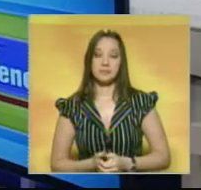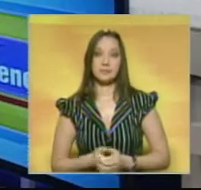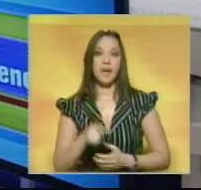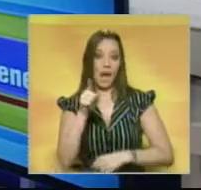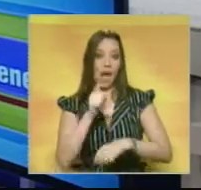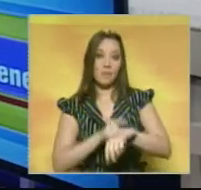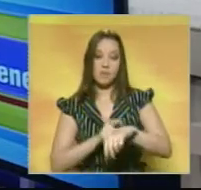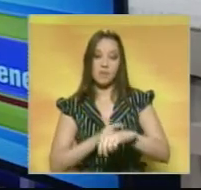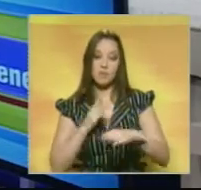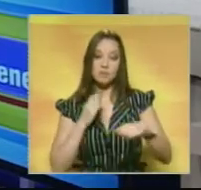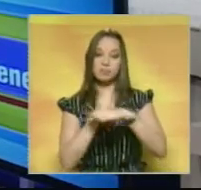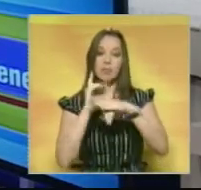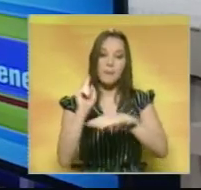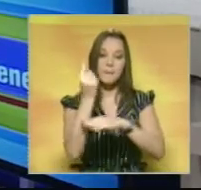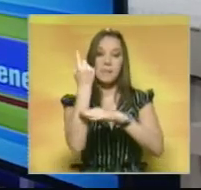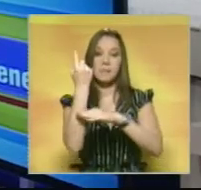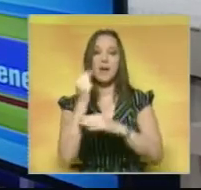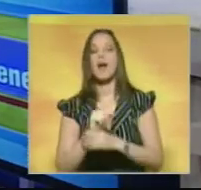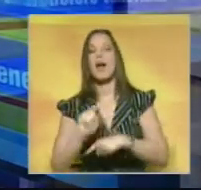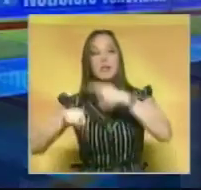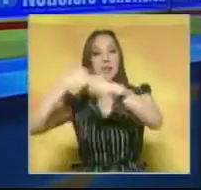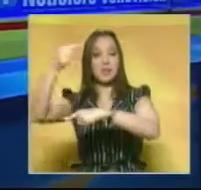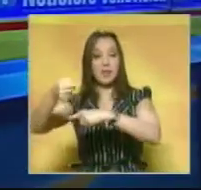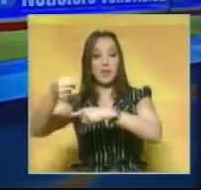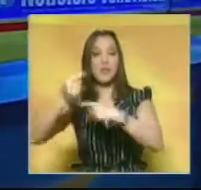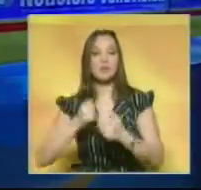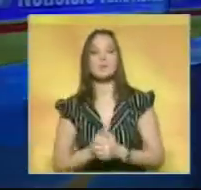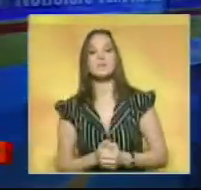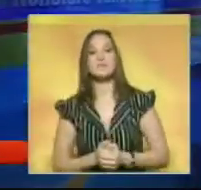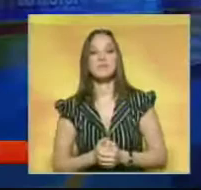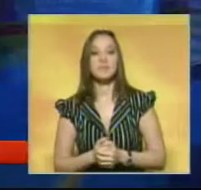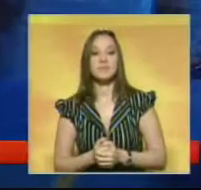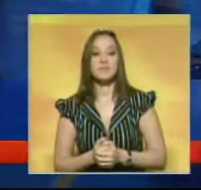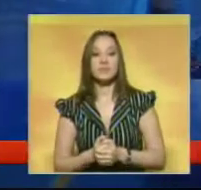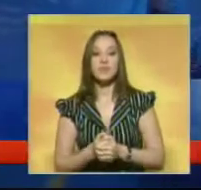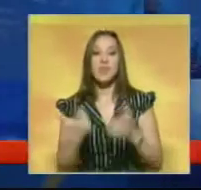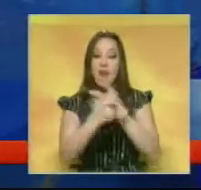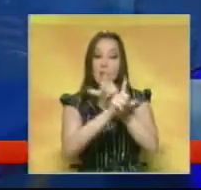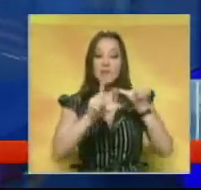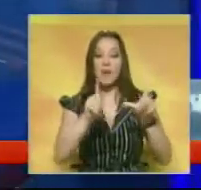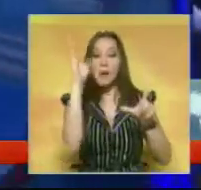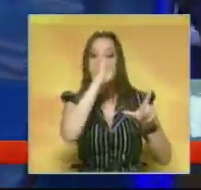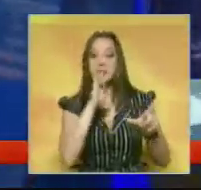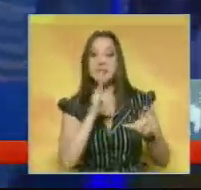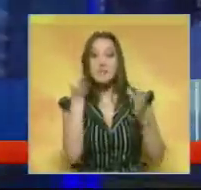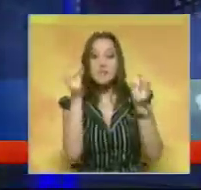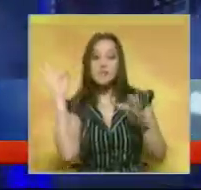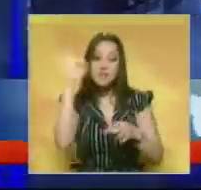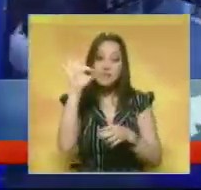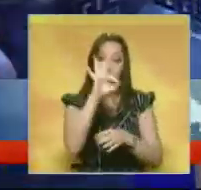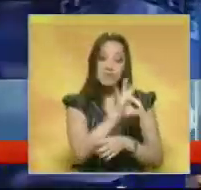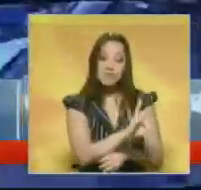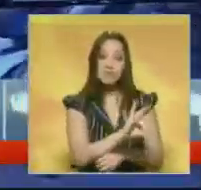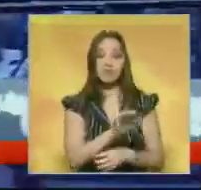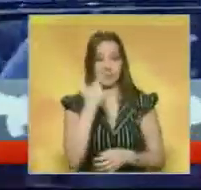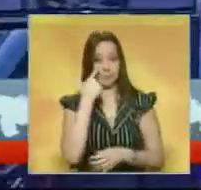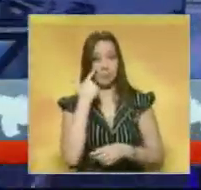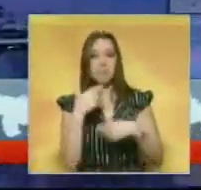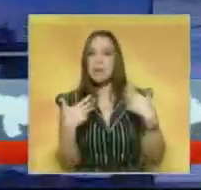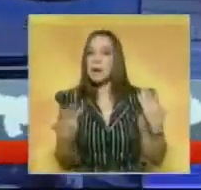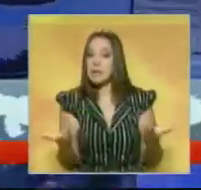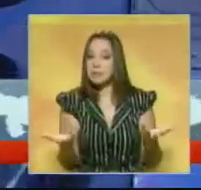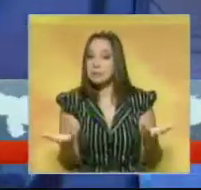es momento de hacer nuestra primera pausa. Más adelante. Al ataque, liberan en Brasil miles de mosquitos buenos. ¿Para